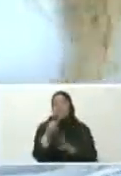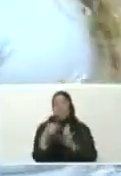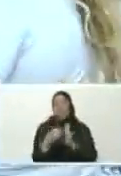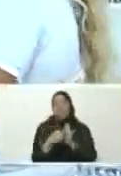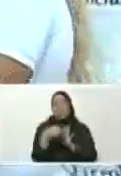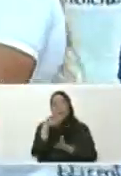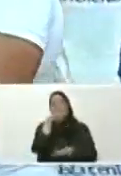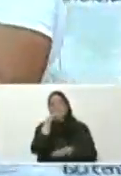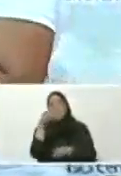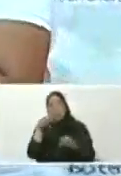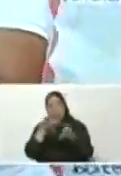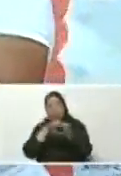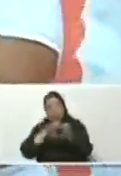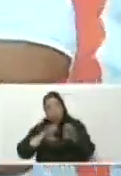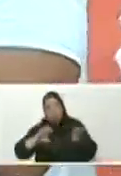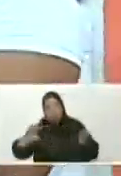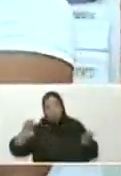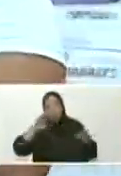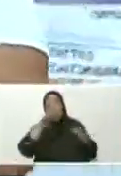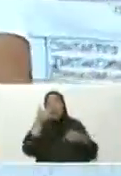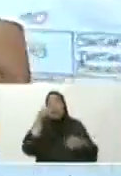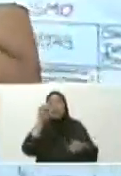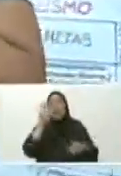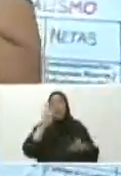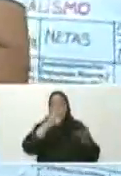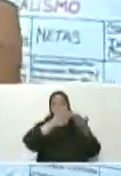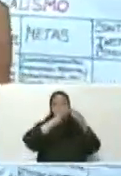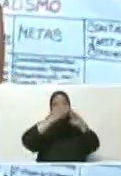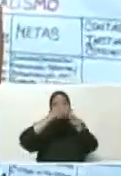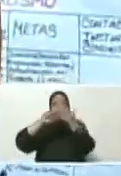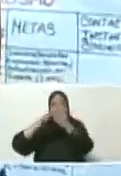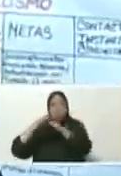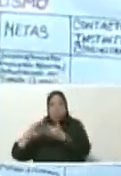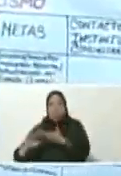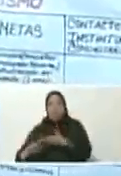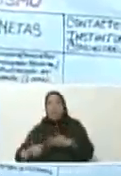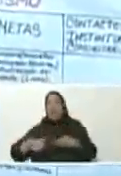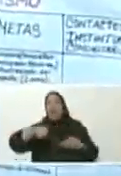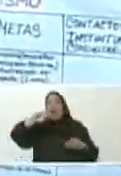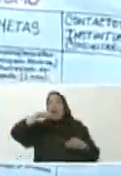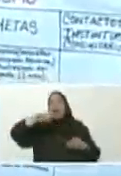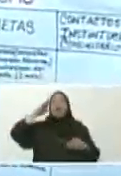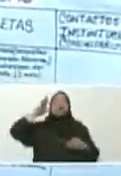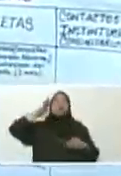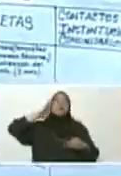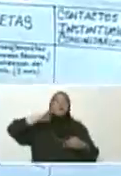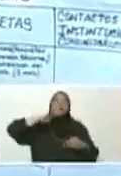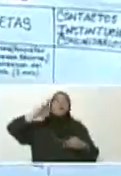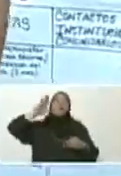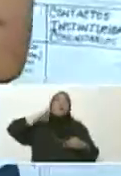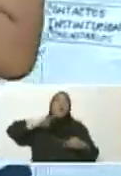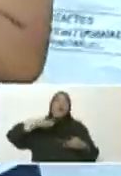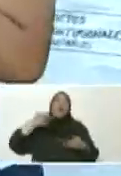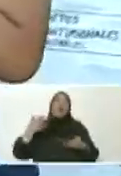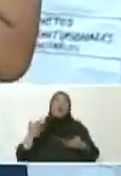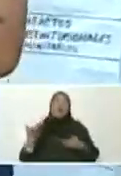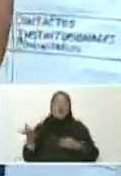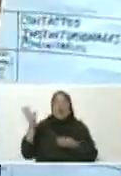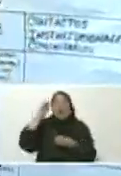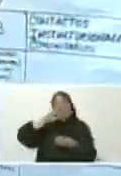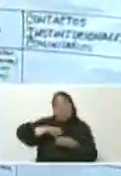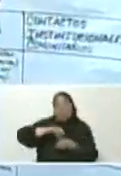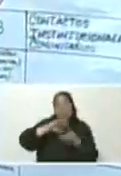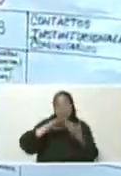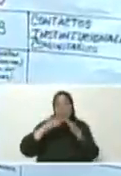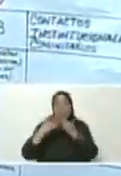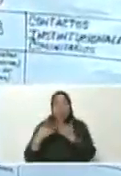tubería distribuidas en las 14 comunidades, solventando las realidades existentes de las aguas servidas dentro de nuestra comunidad. Con la